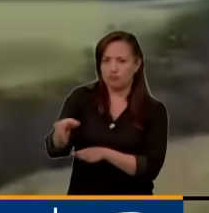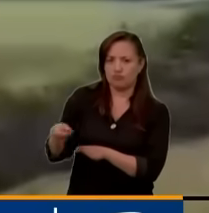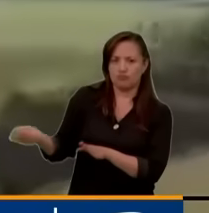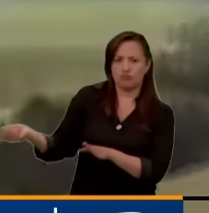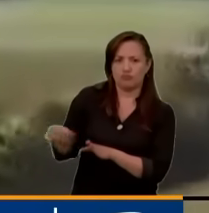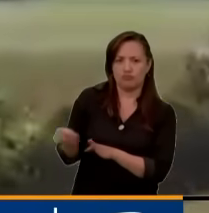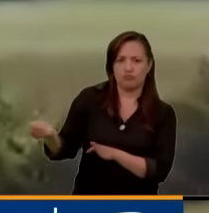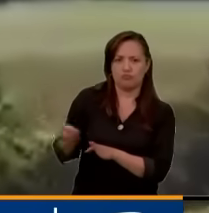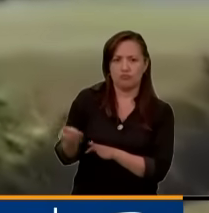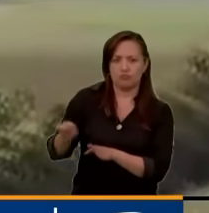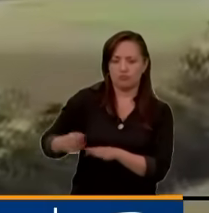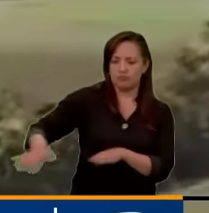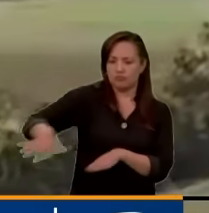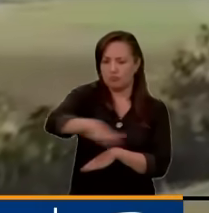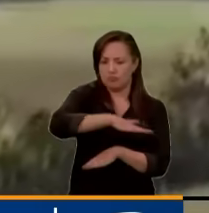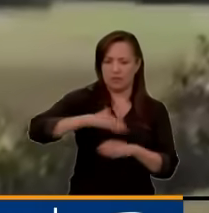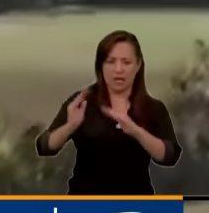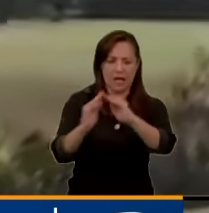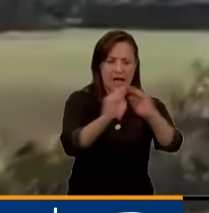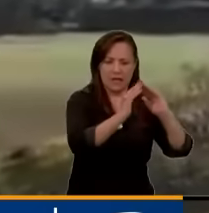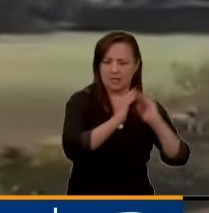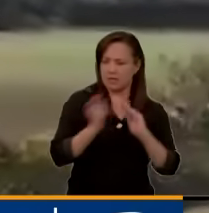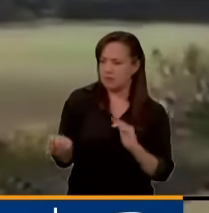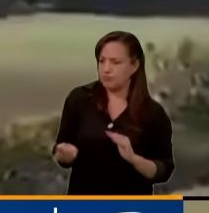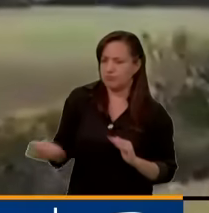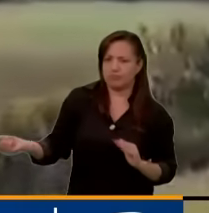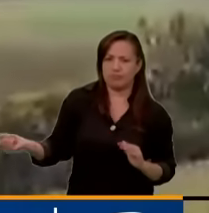el fuego, llegó al borde de todos los límites de nuestras casas.